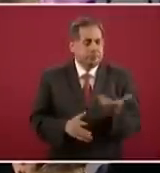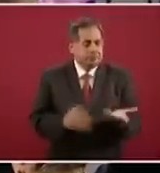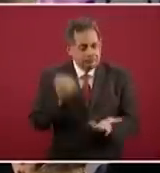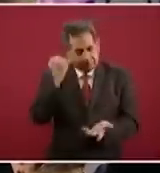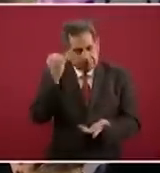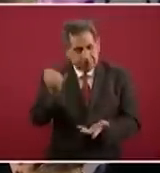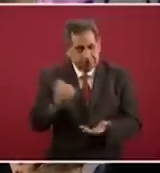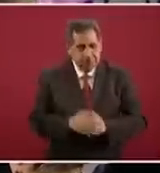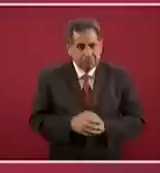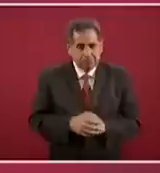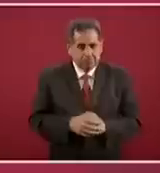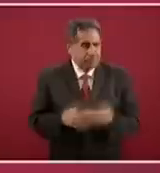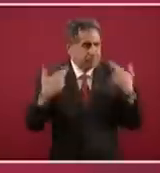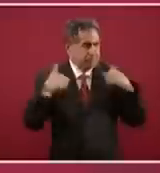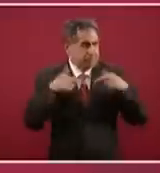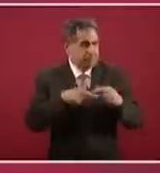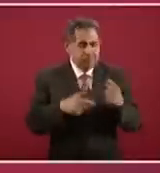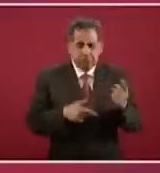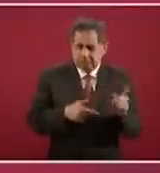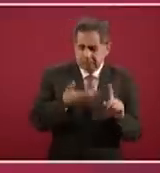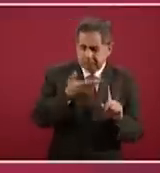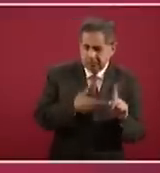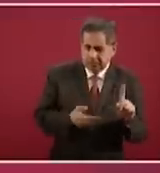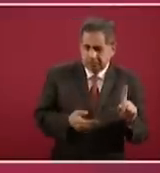Imagínense un maestro